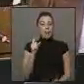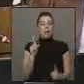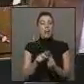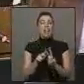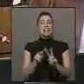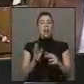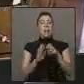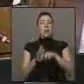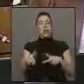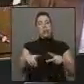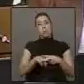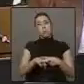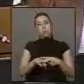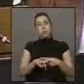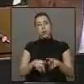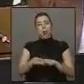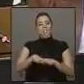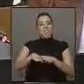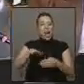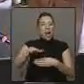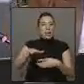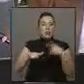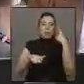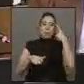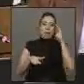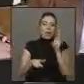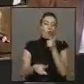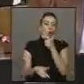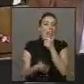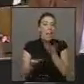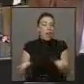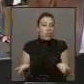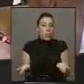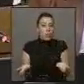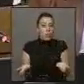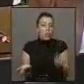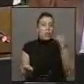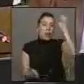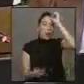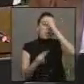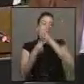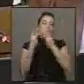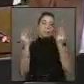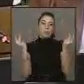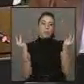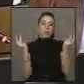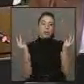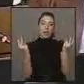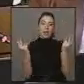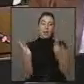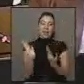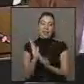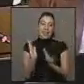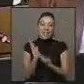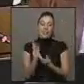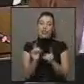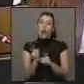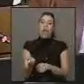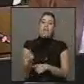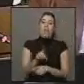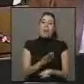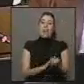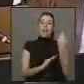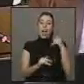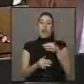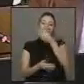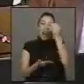proyecto truncado, para que no dejemos espacios abiertos, para que no dejemos duda dentro de la opinión pública de que esto es sin retorno.